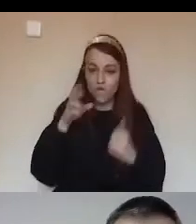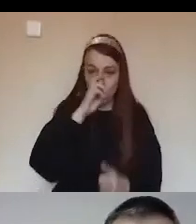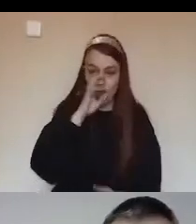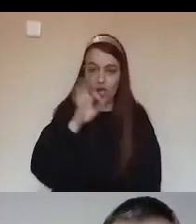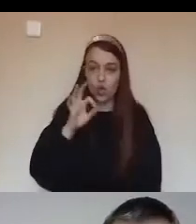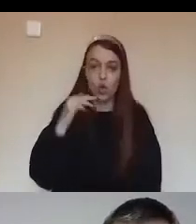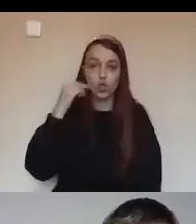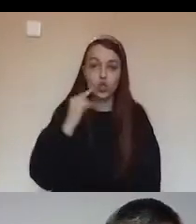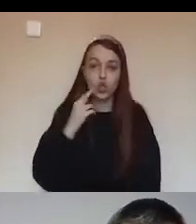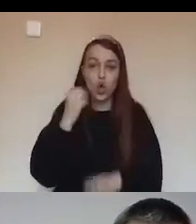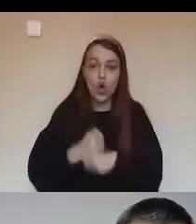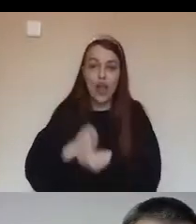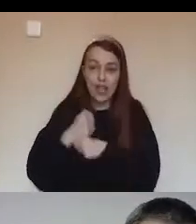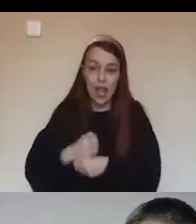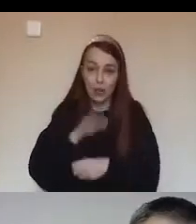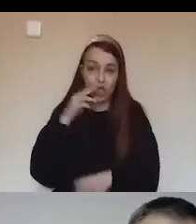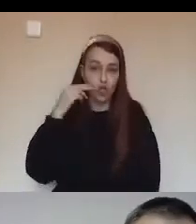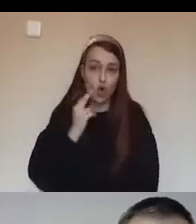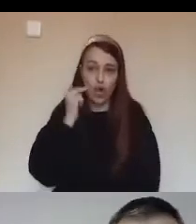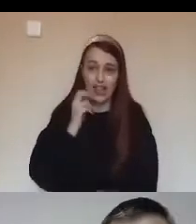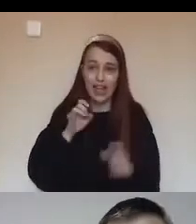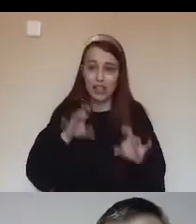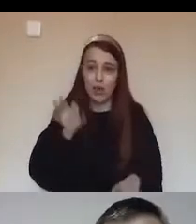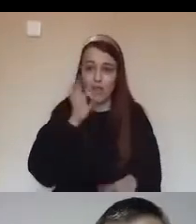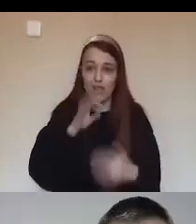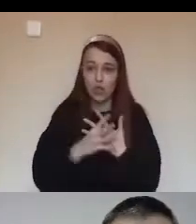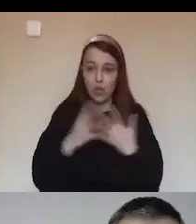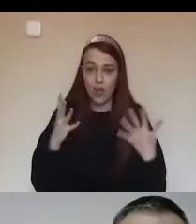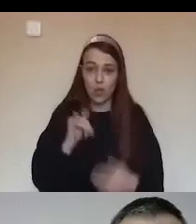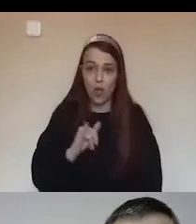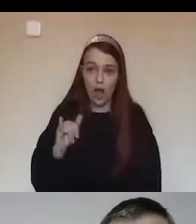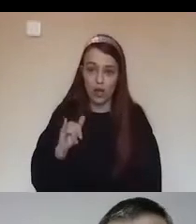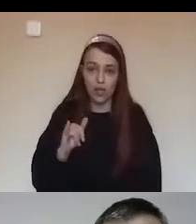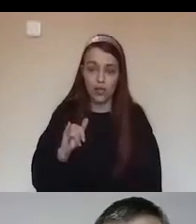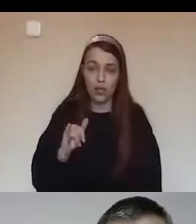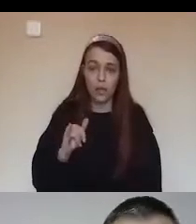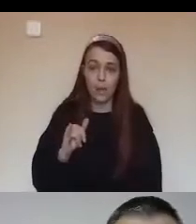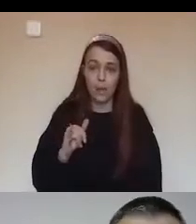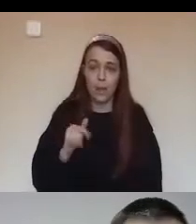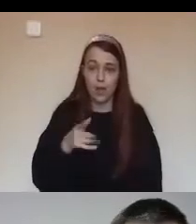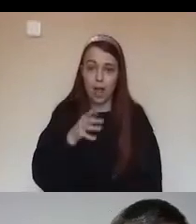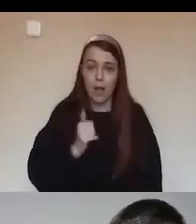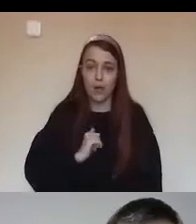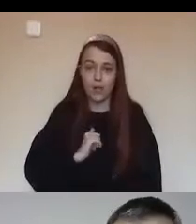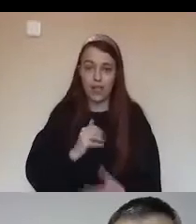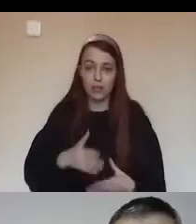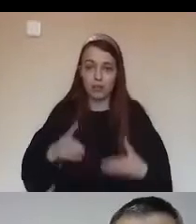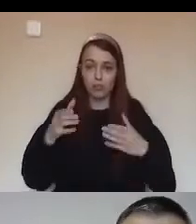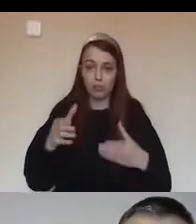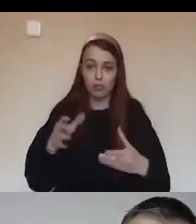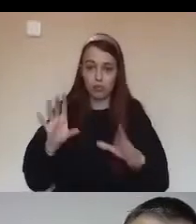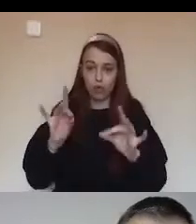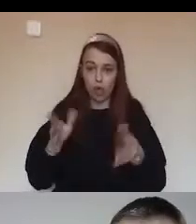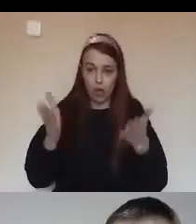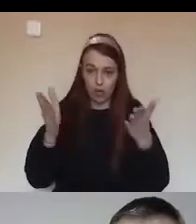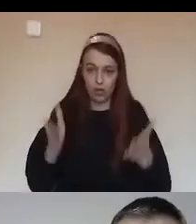de las que tenemos un montón de chocolateras iguales del siglo XIX, de la Barbera. Bueno, pues ¿por qué no las van a tocar, no? Y